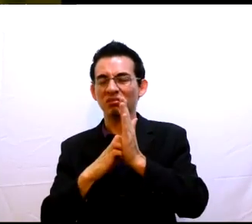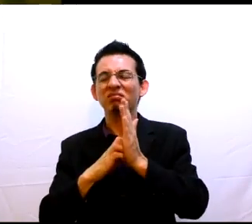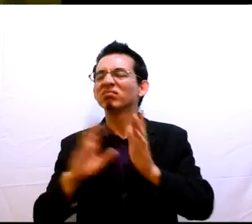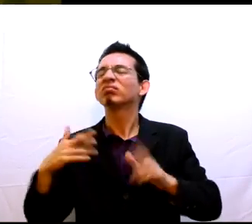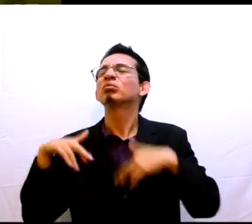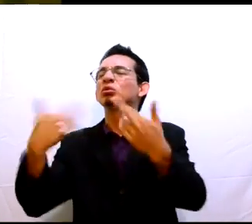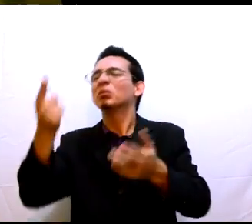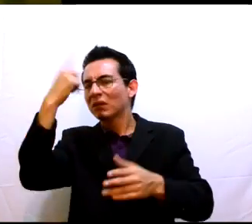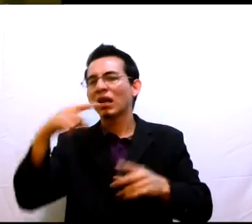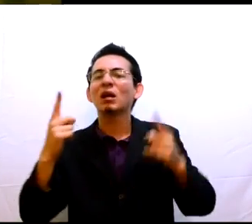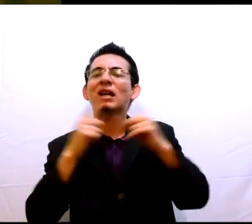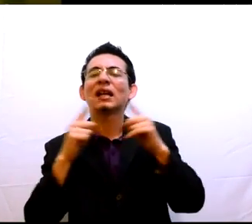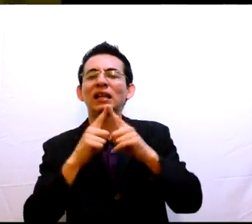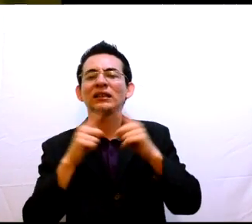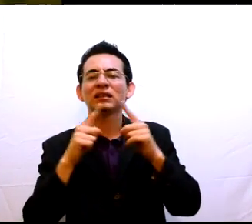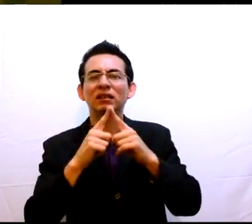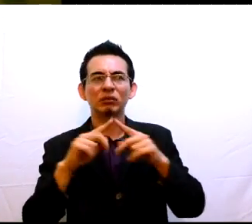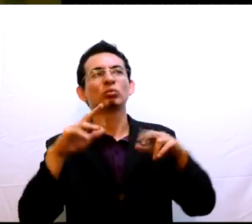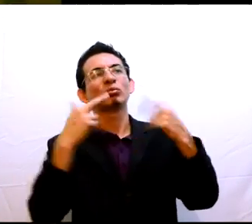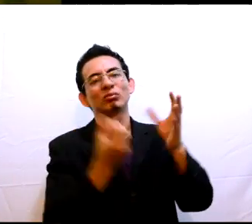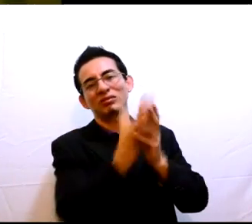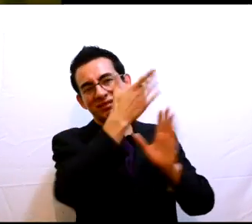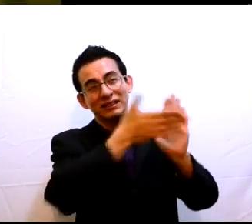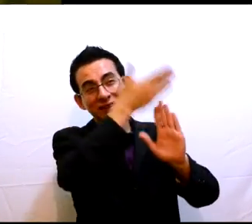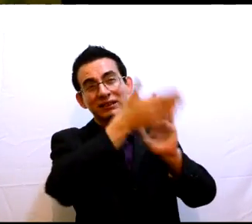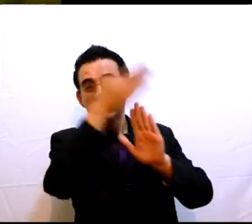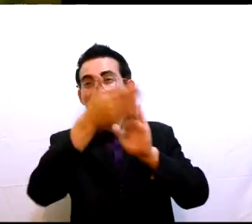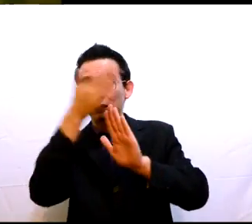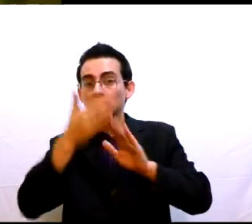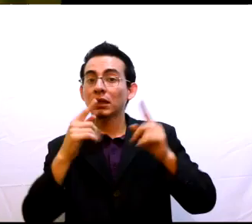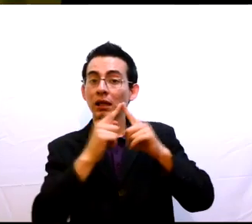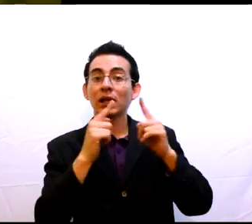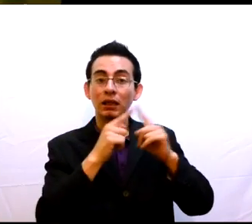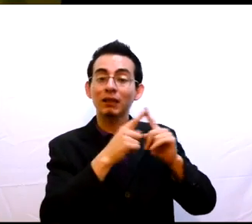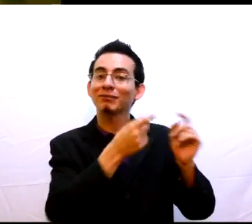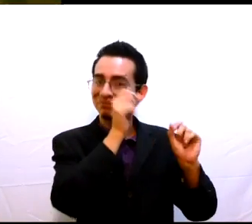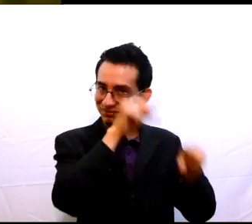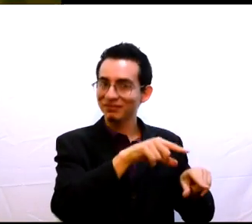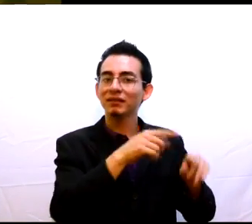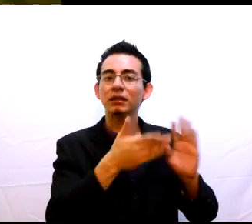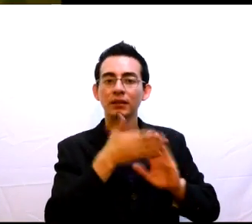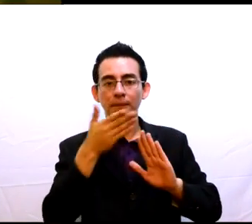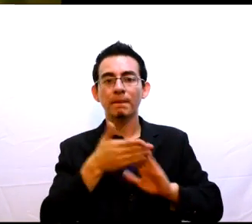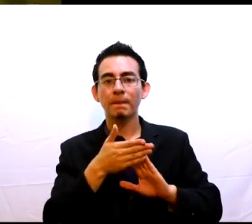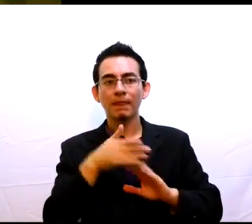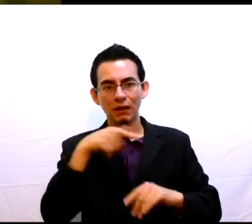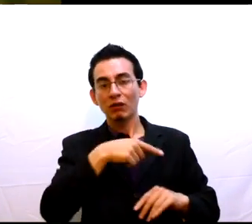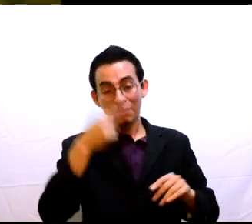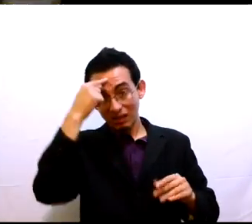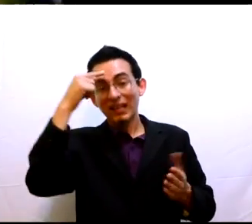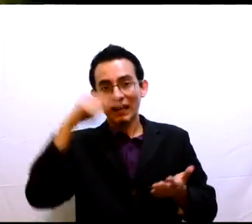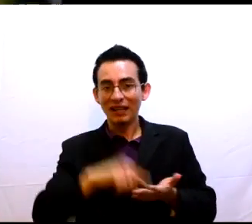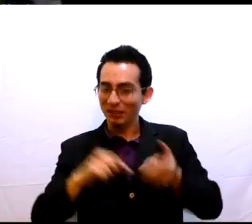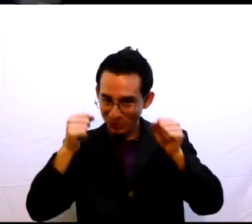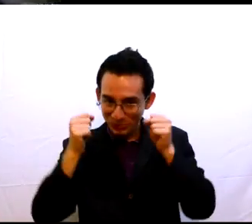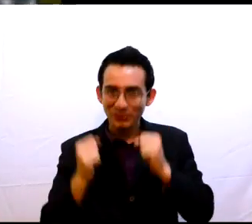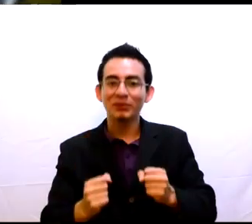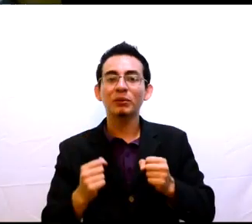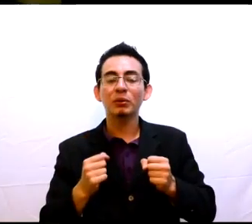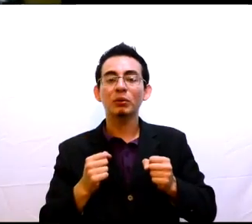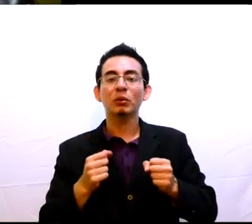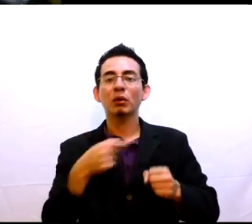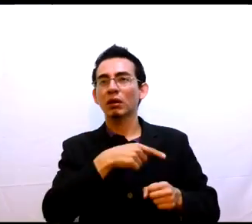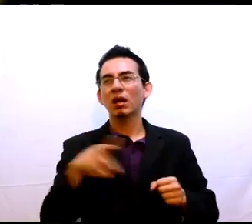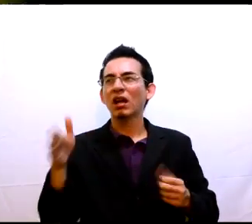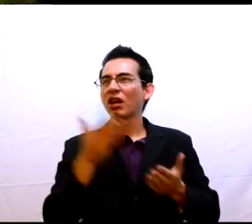administración bueno yo creo en que tal vez en su momento o